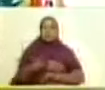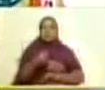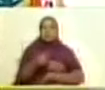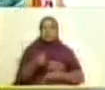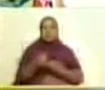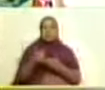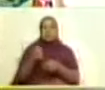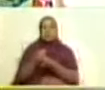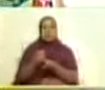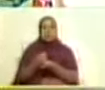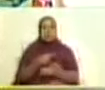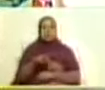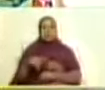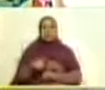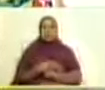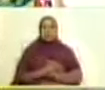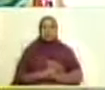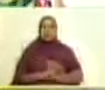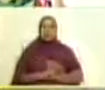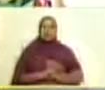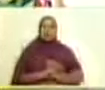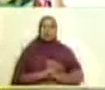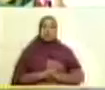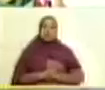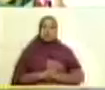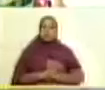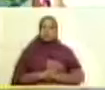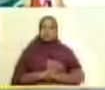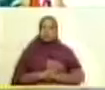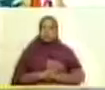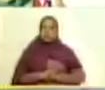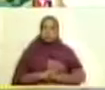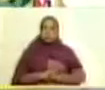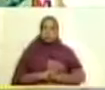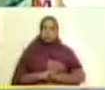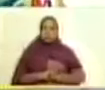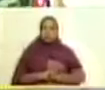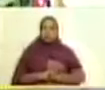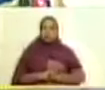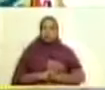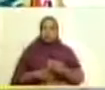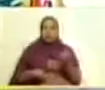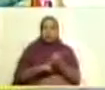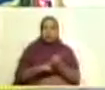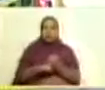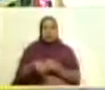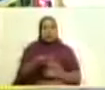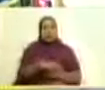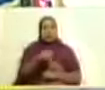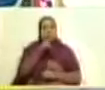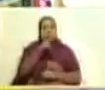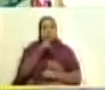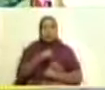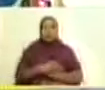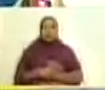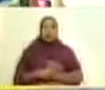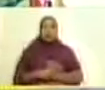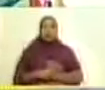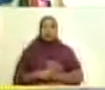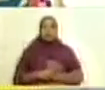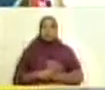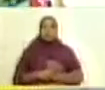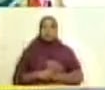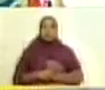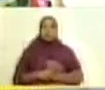ayudar, auxiliar y para respaldar plena e integralmente a los